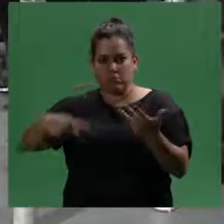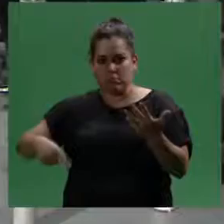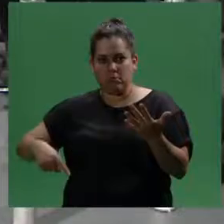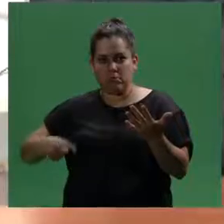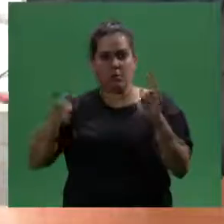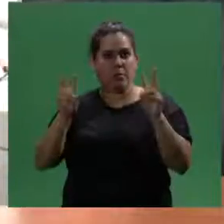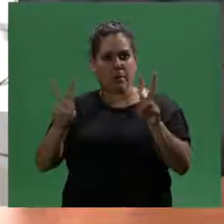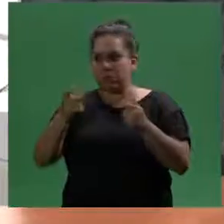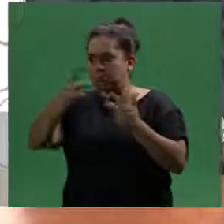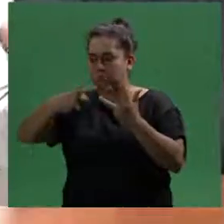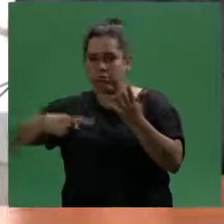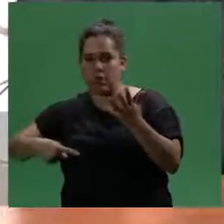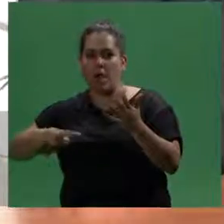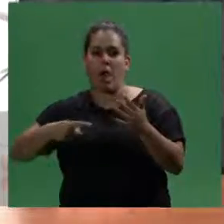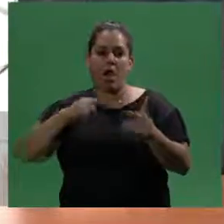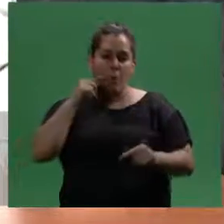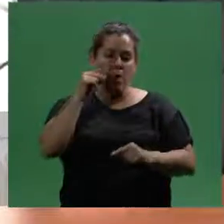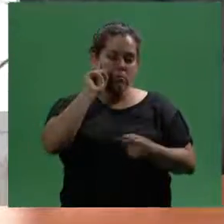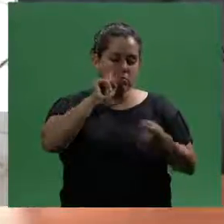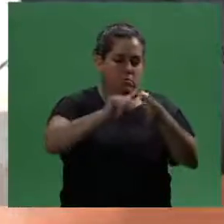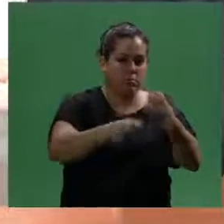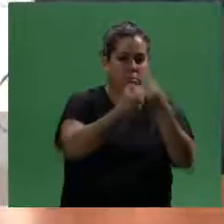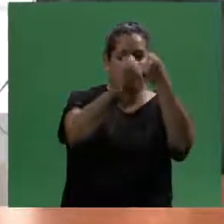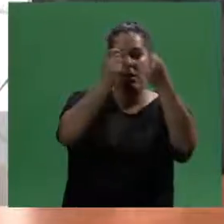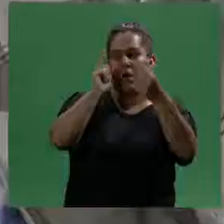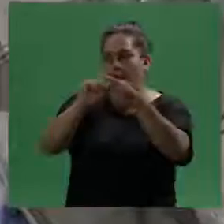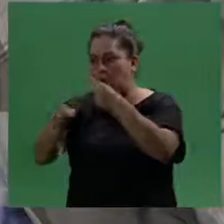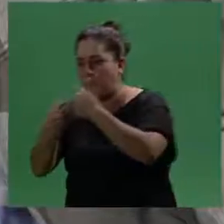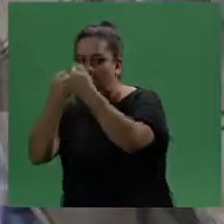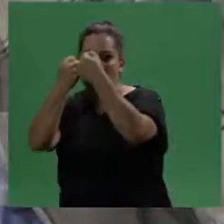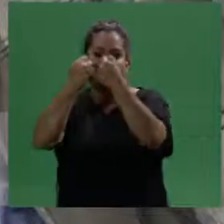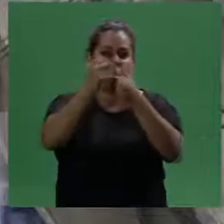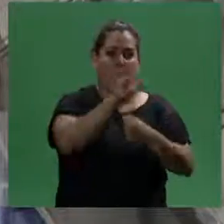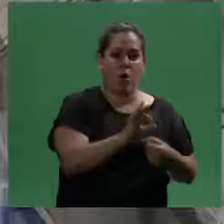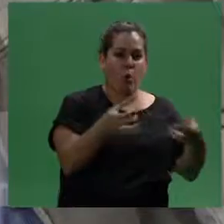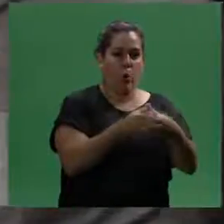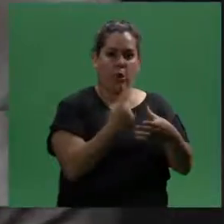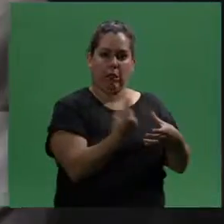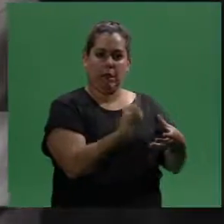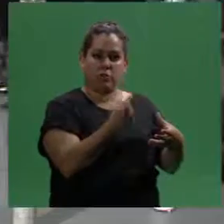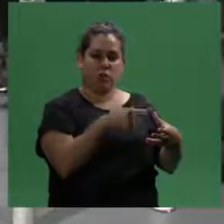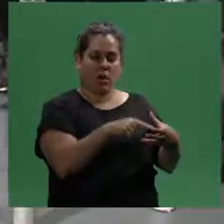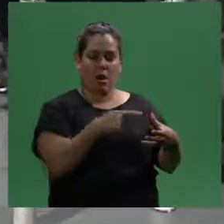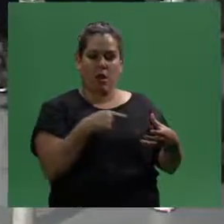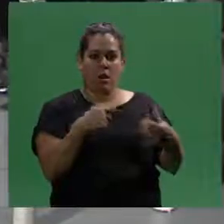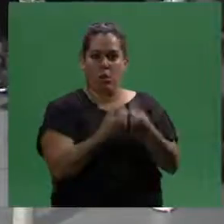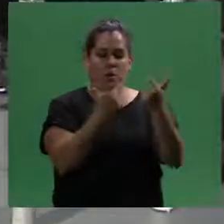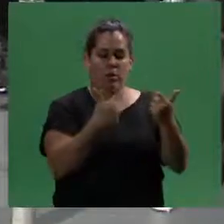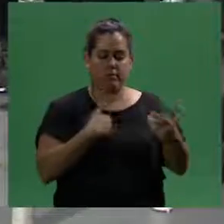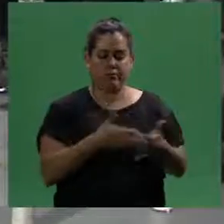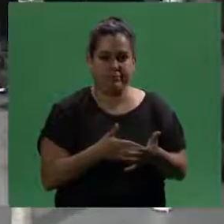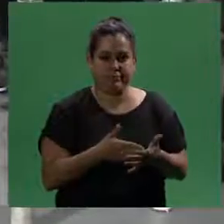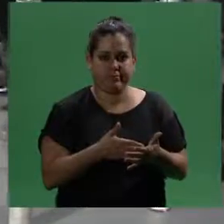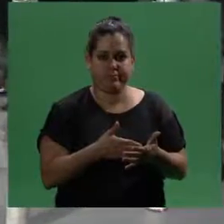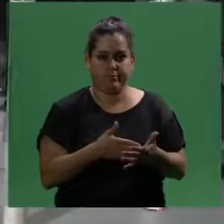origen nacional, de carácter nacional, tratan de ir conciliando, y en algún momento aparece algún diputado de un bloque unipersonal